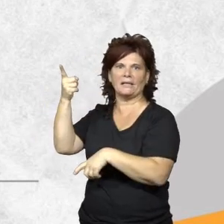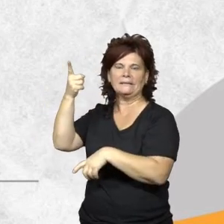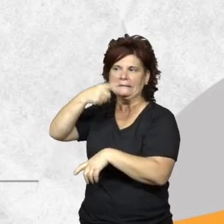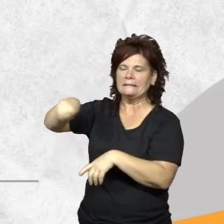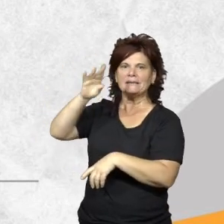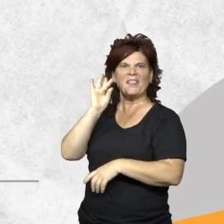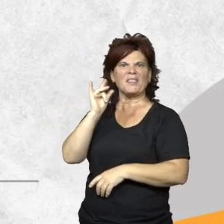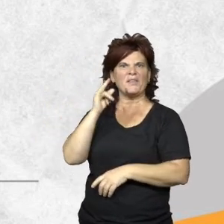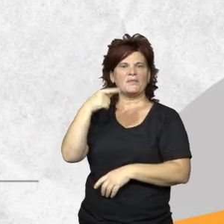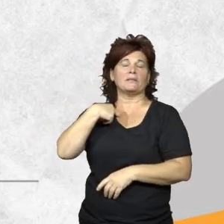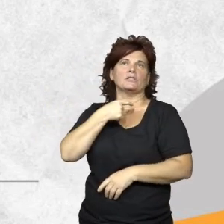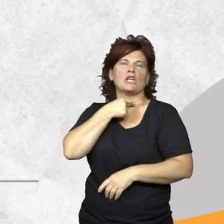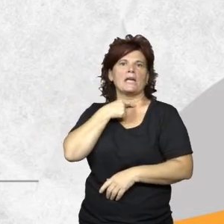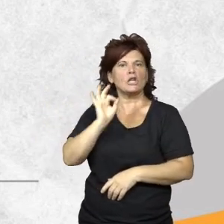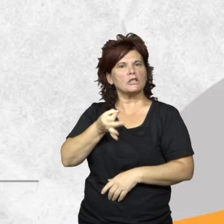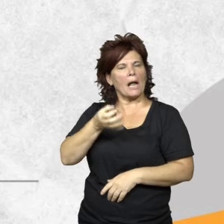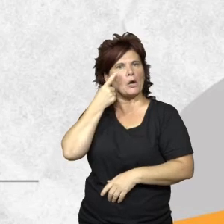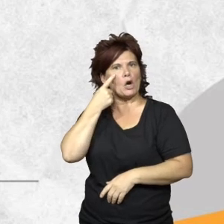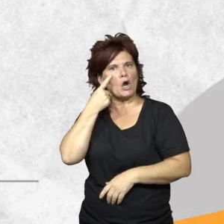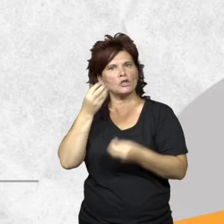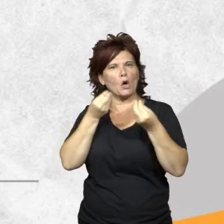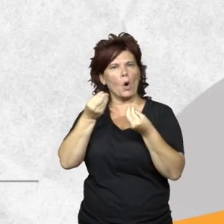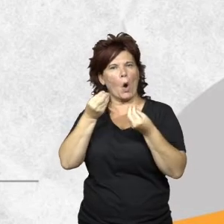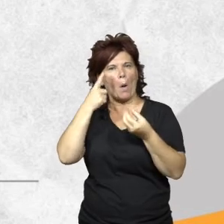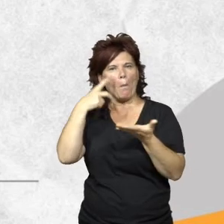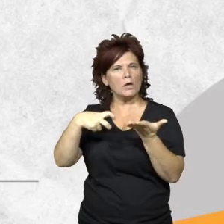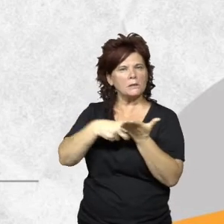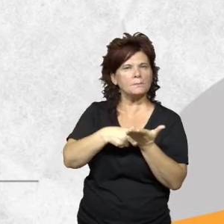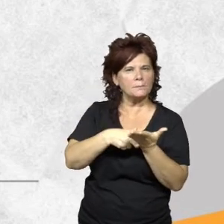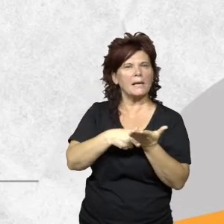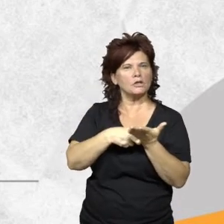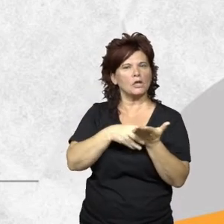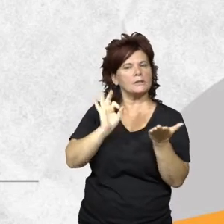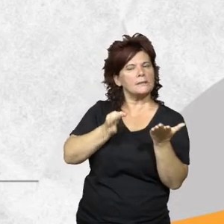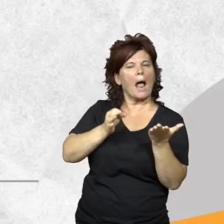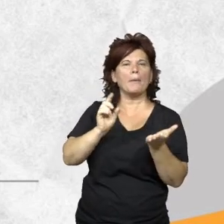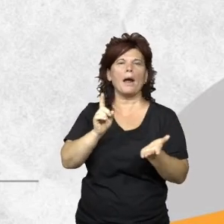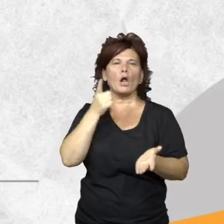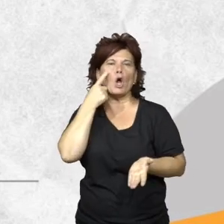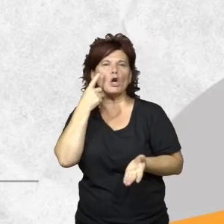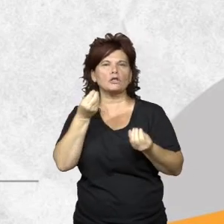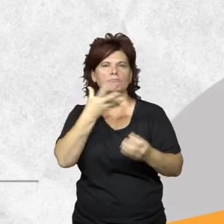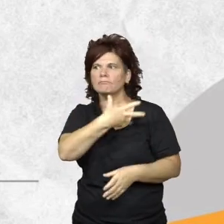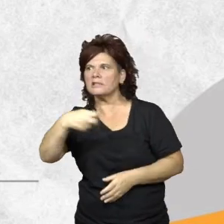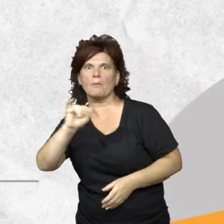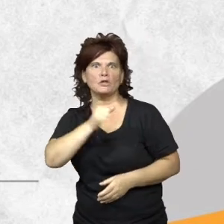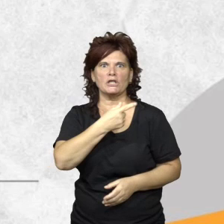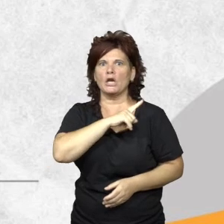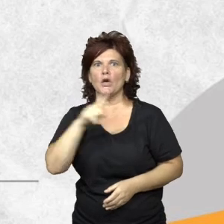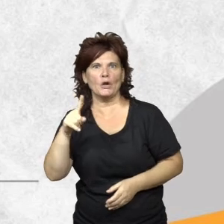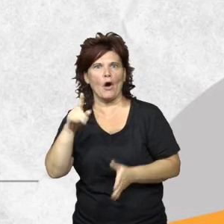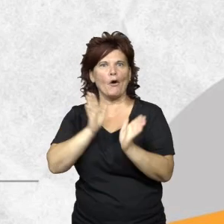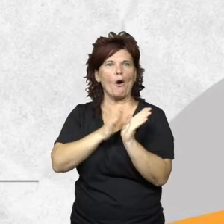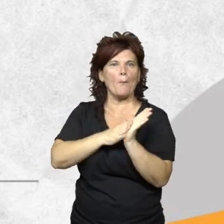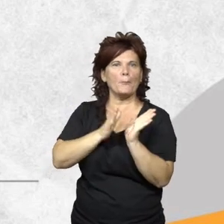quiere saber en el momento, está haciendo una inspección en el momento, saber si se retiró, si no se retiró el comprobante,